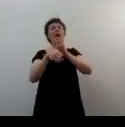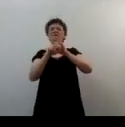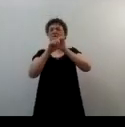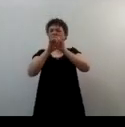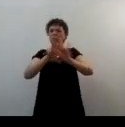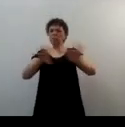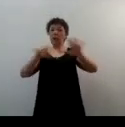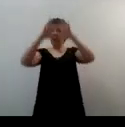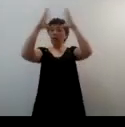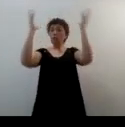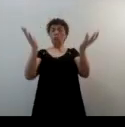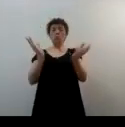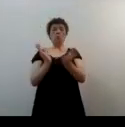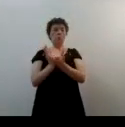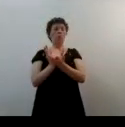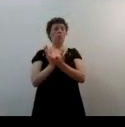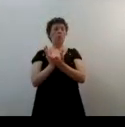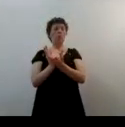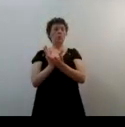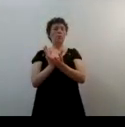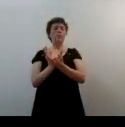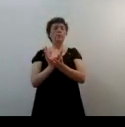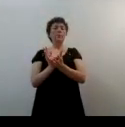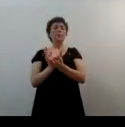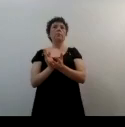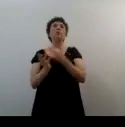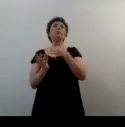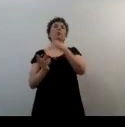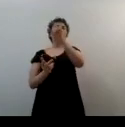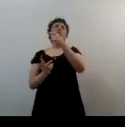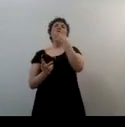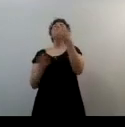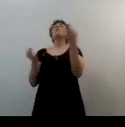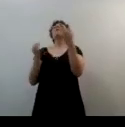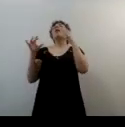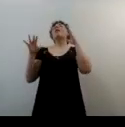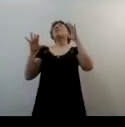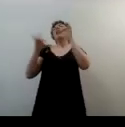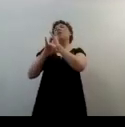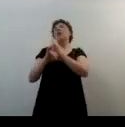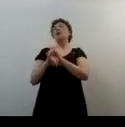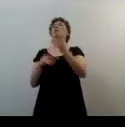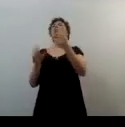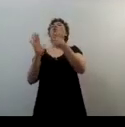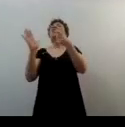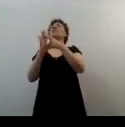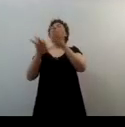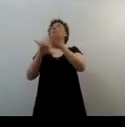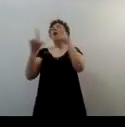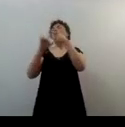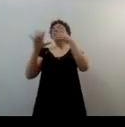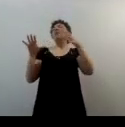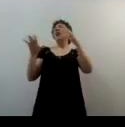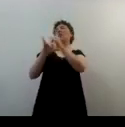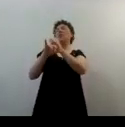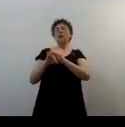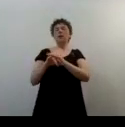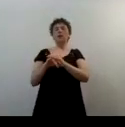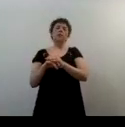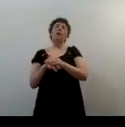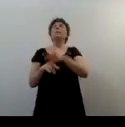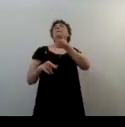mundial. Y claro, el decir a una persona, baje usted de peso o haga usted una dieta para bajar de peso, pues es fácil de